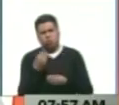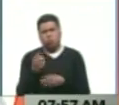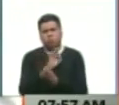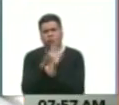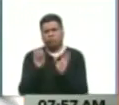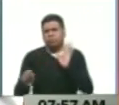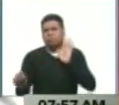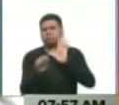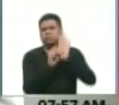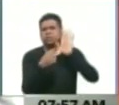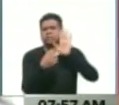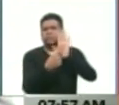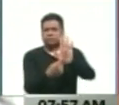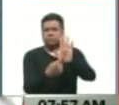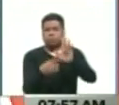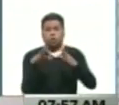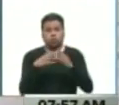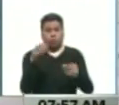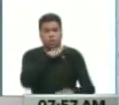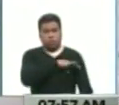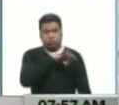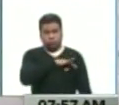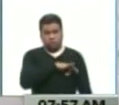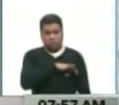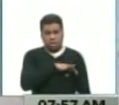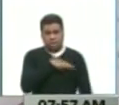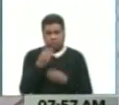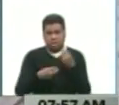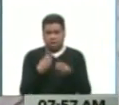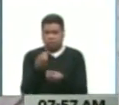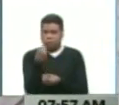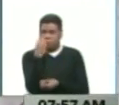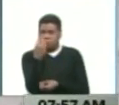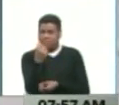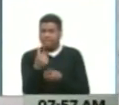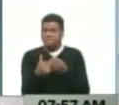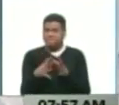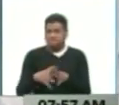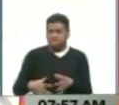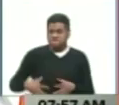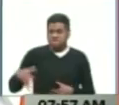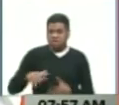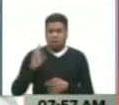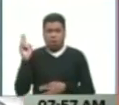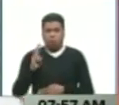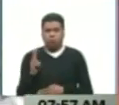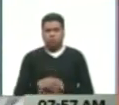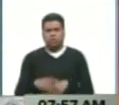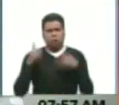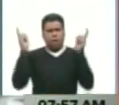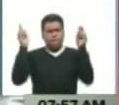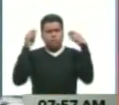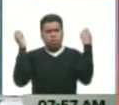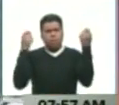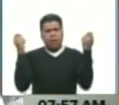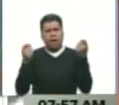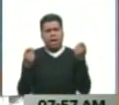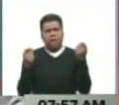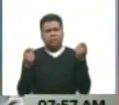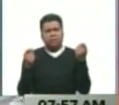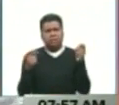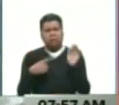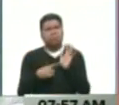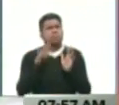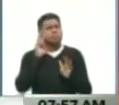simbólica de la sociedad de consumo. La cultura se convirtió para el capitalismo en un instrumento de propaganda del modelo de consumo. Basta ver